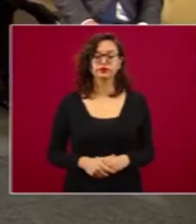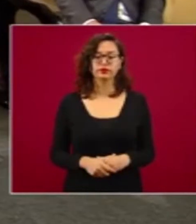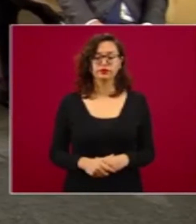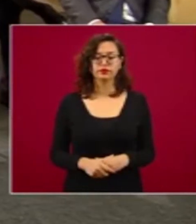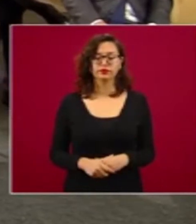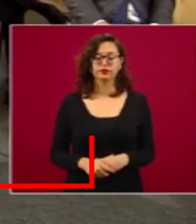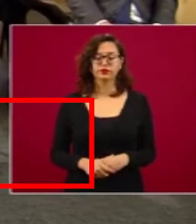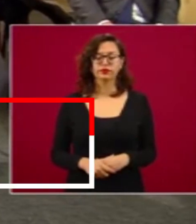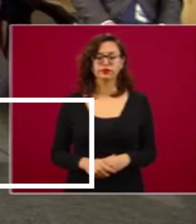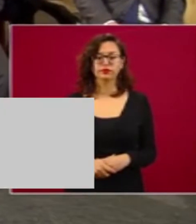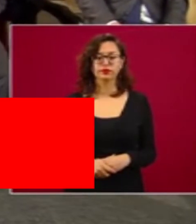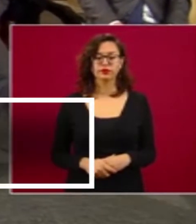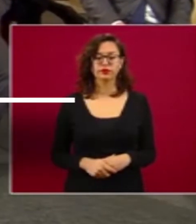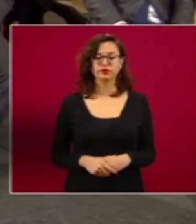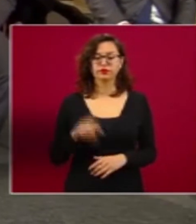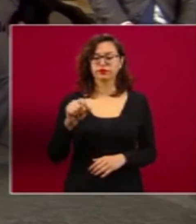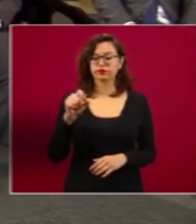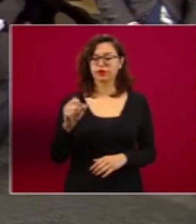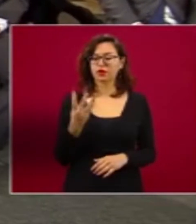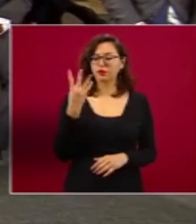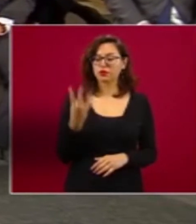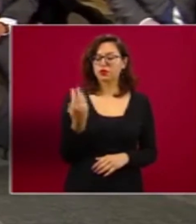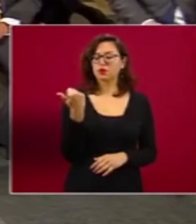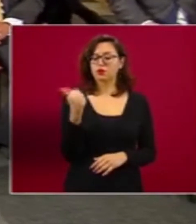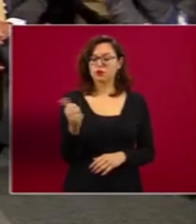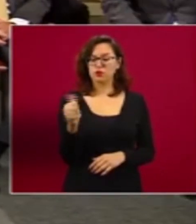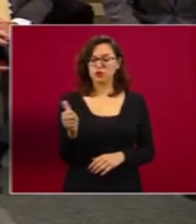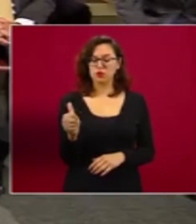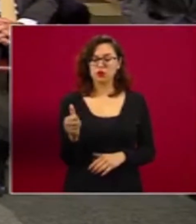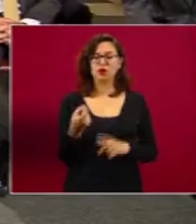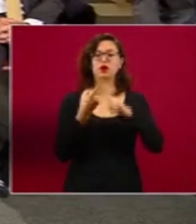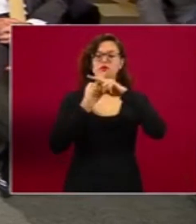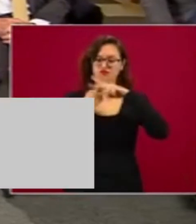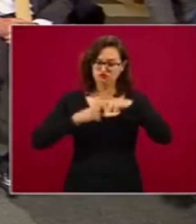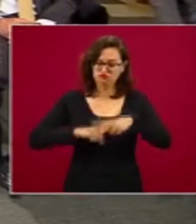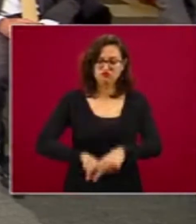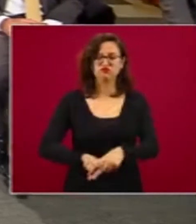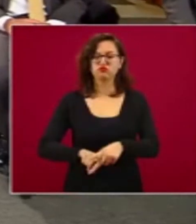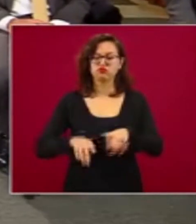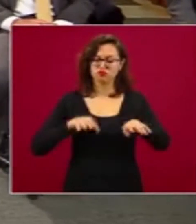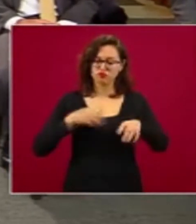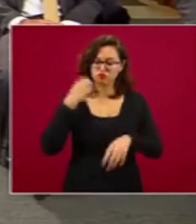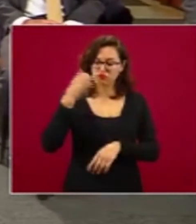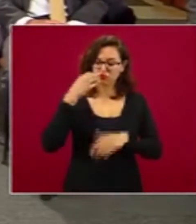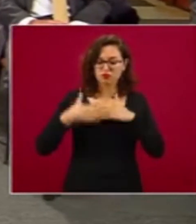El 24 de agosto iniciará el ciclo escolar 2020